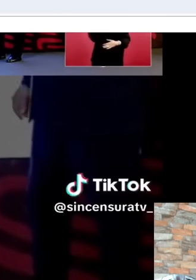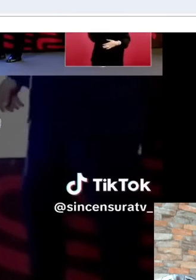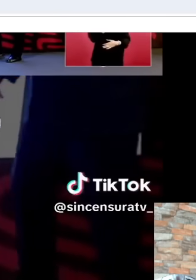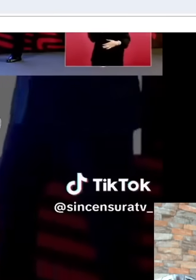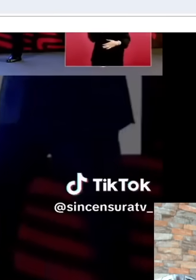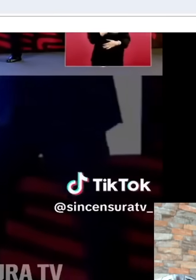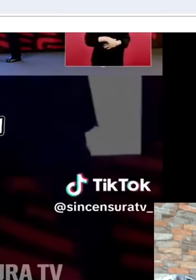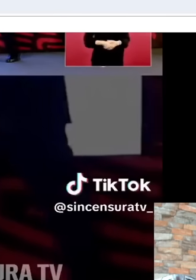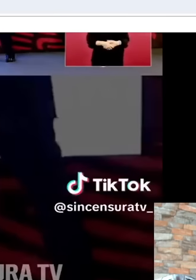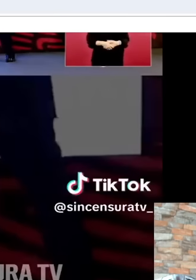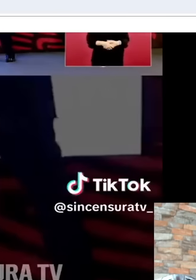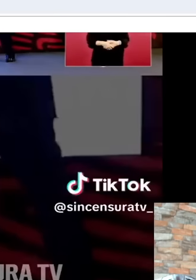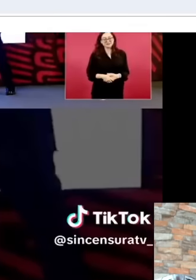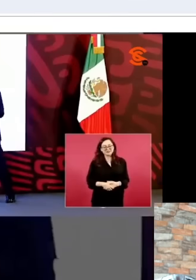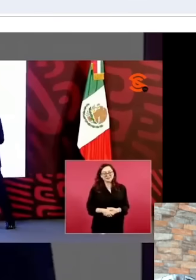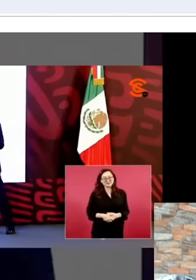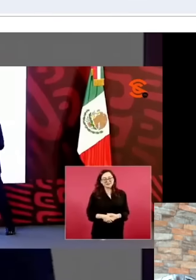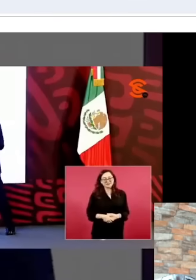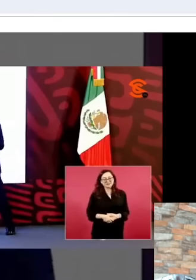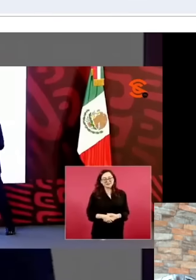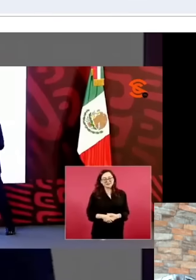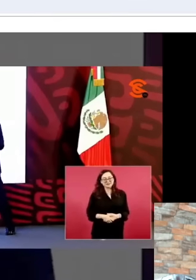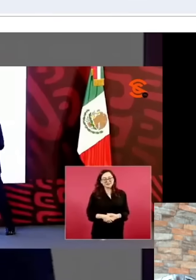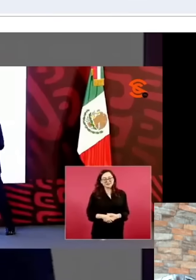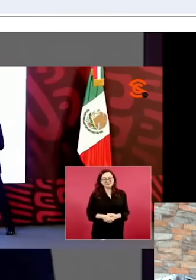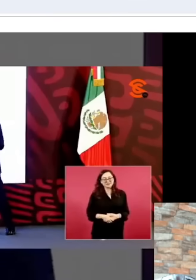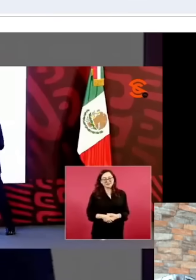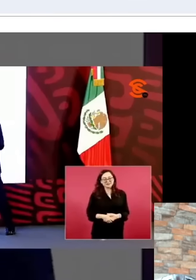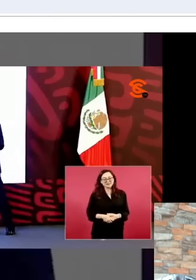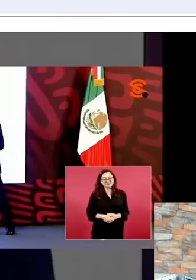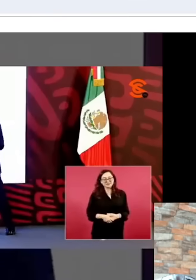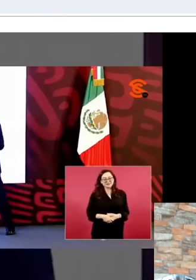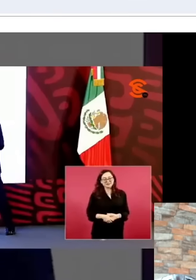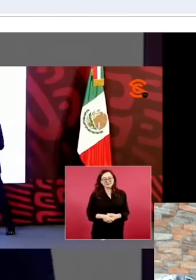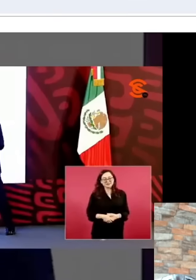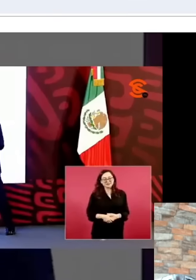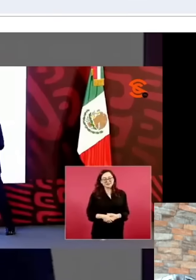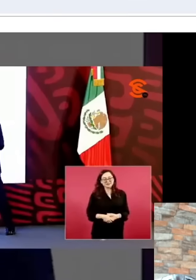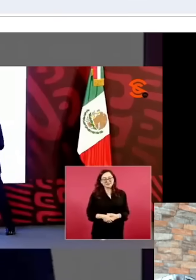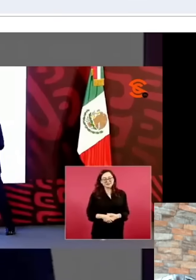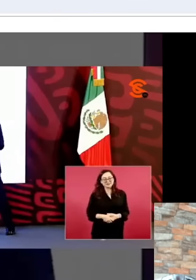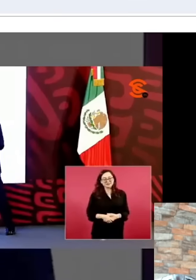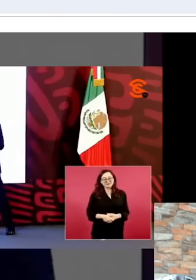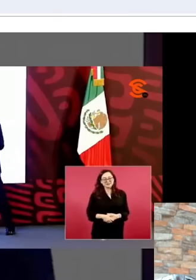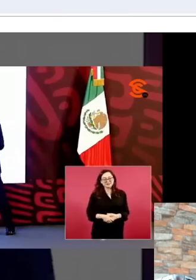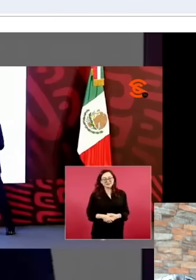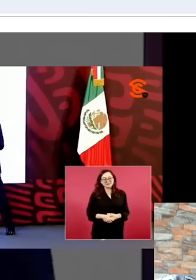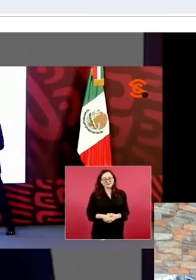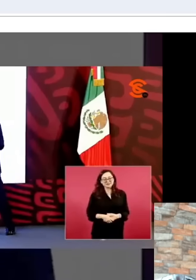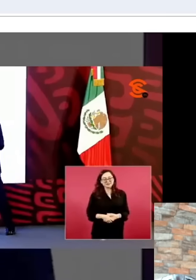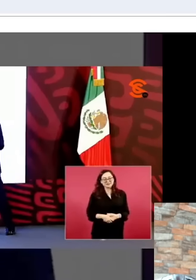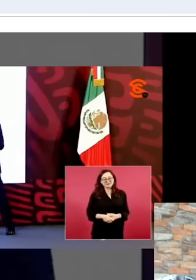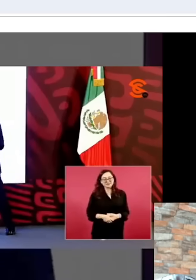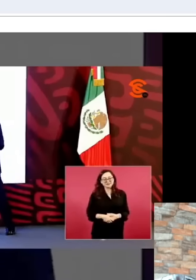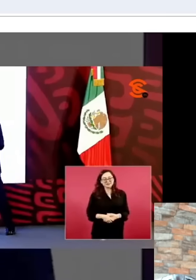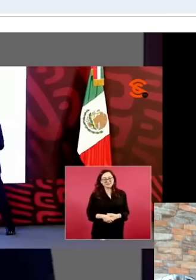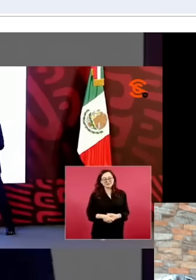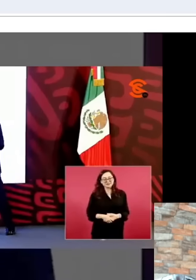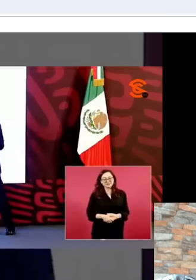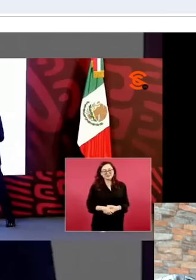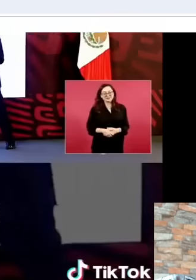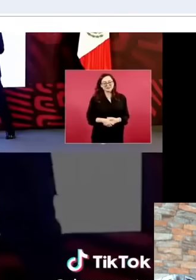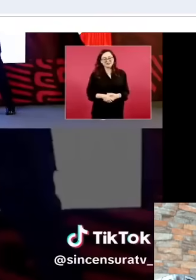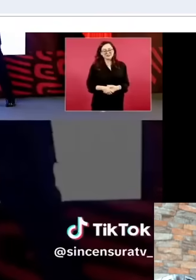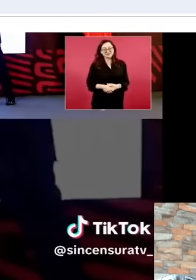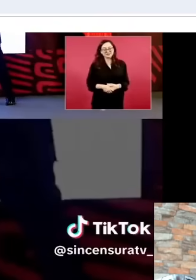risa no causa amlo de Sochi no voy a estar hablando a ver está hablando de Sochi o de la huea porque las dos